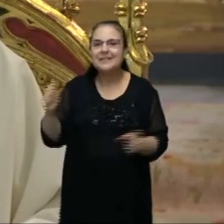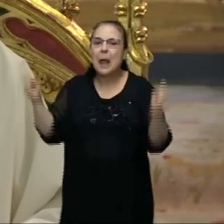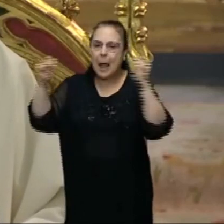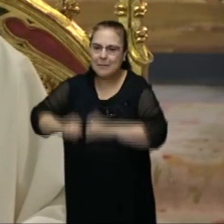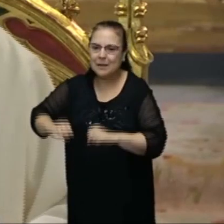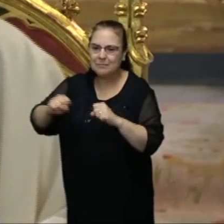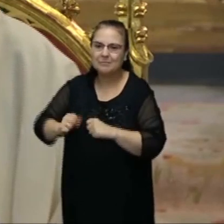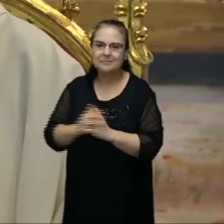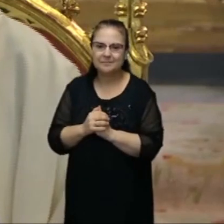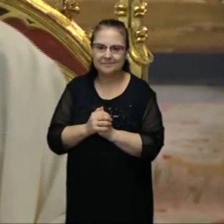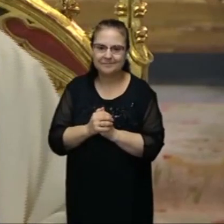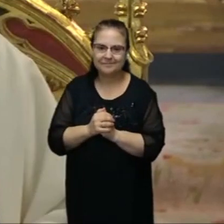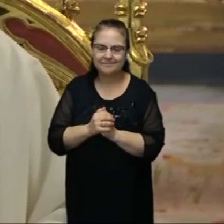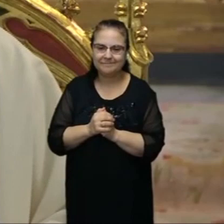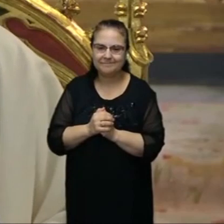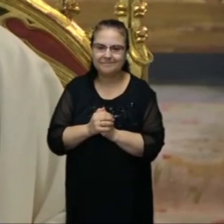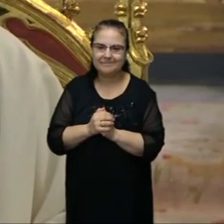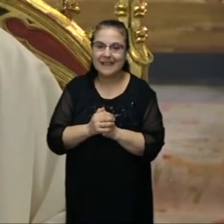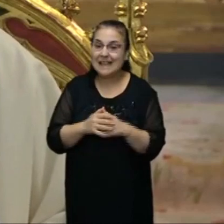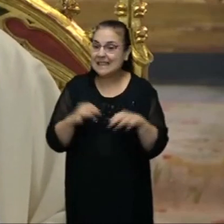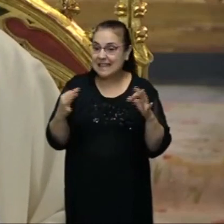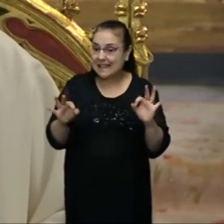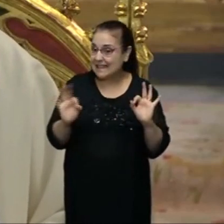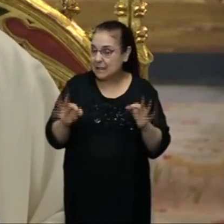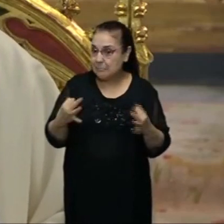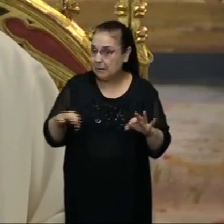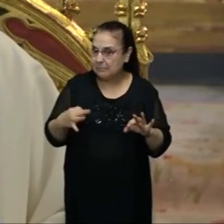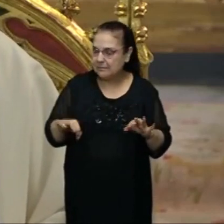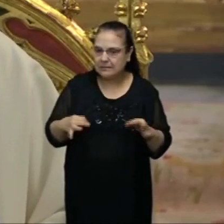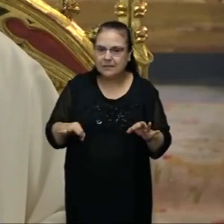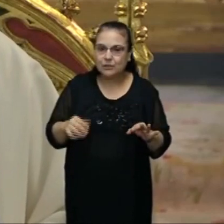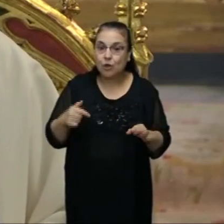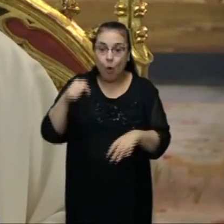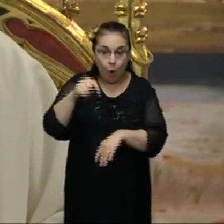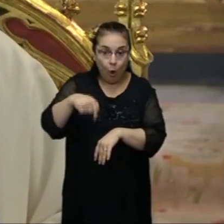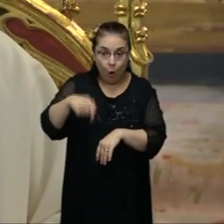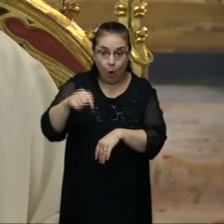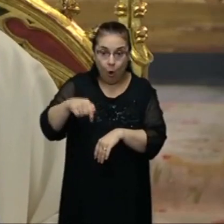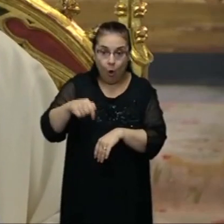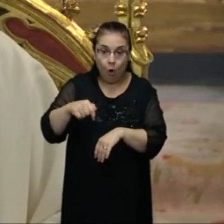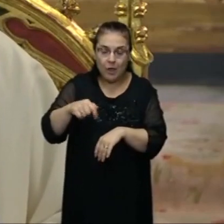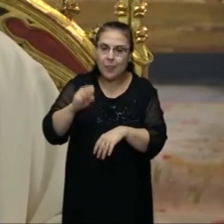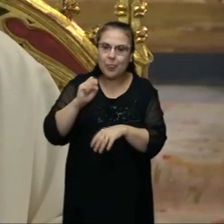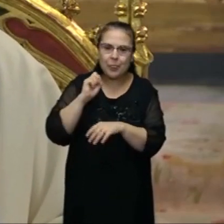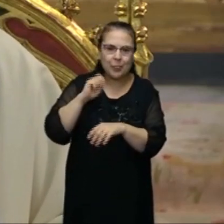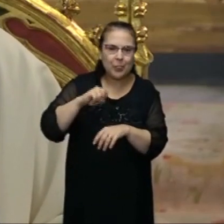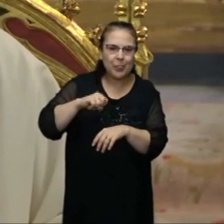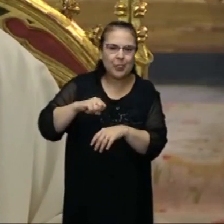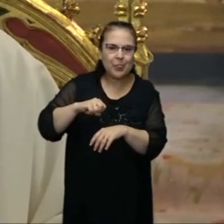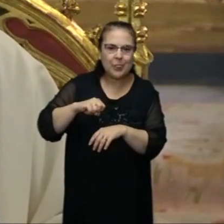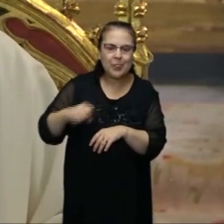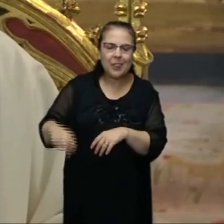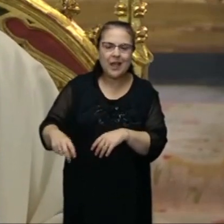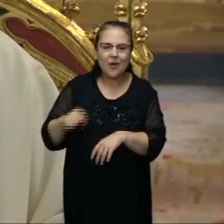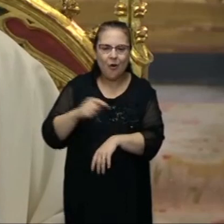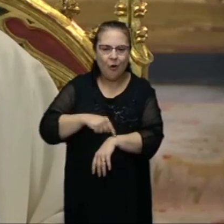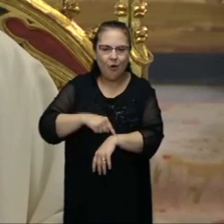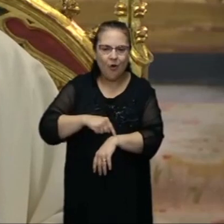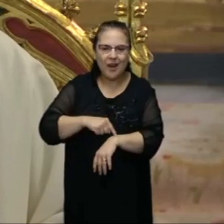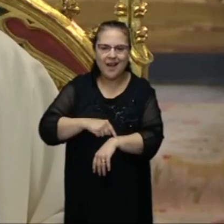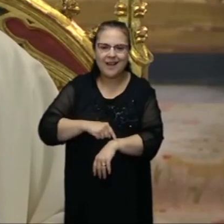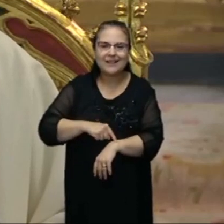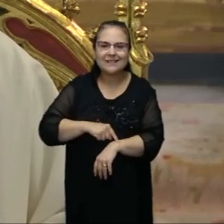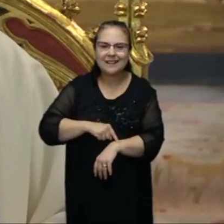Señor. Simplemente una advertencia, es que hoy a las 19 horas hay Cineforum, proyectándose la película